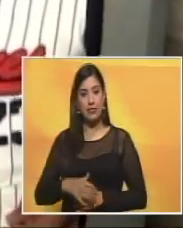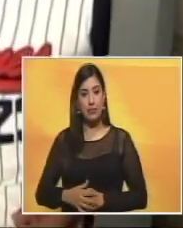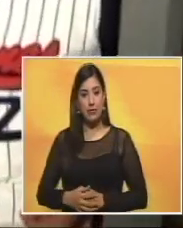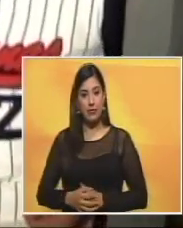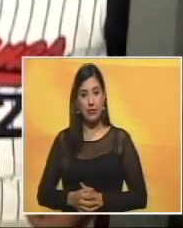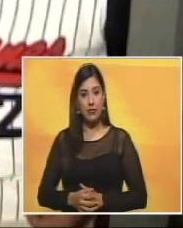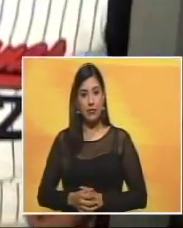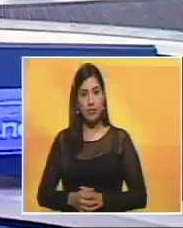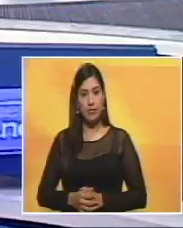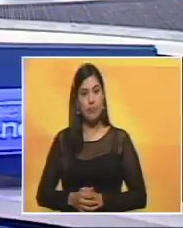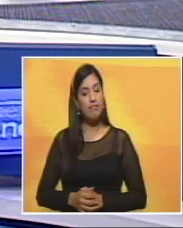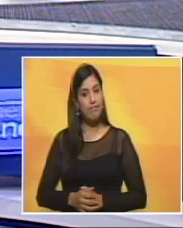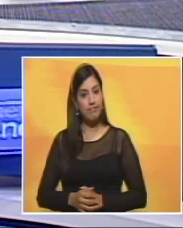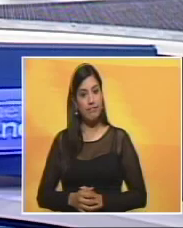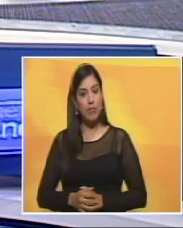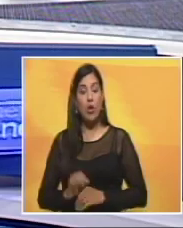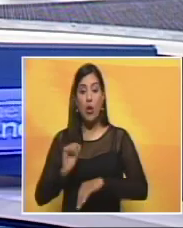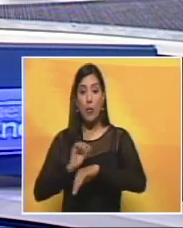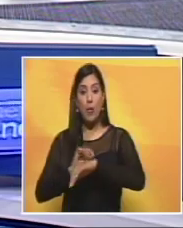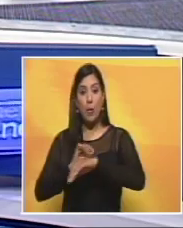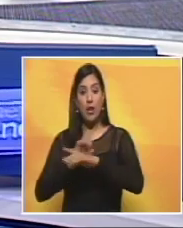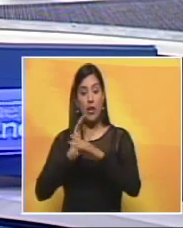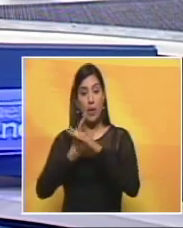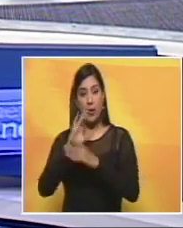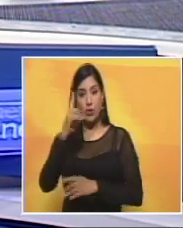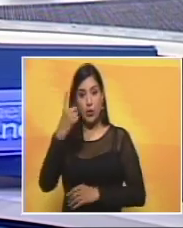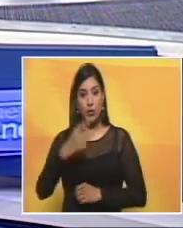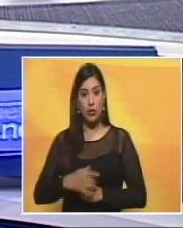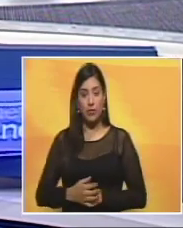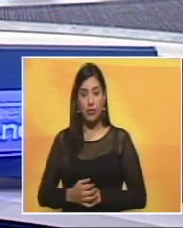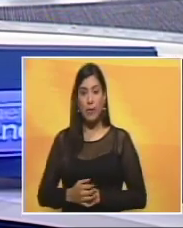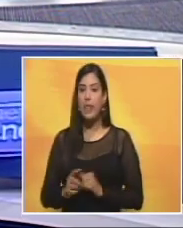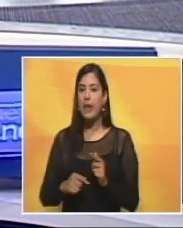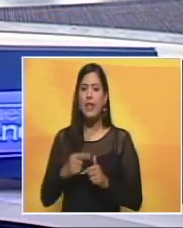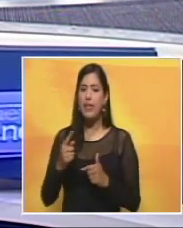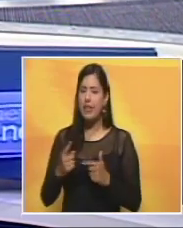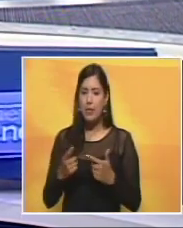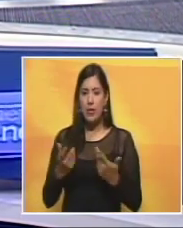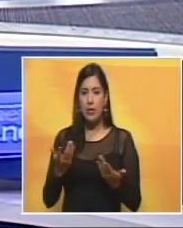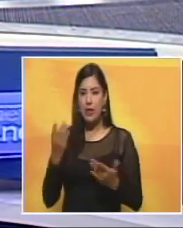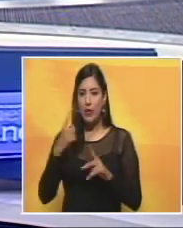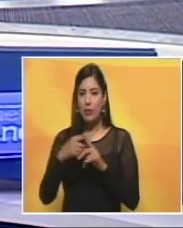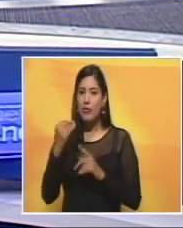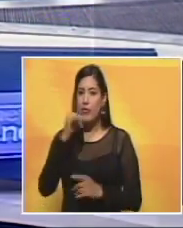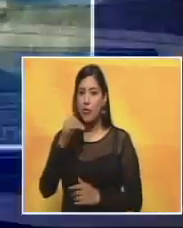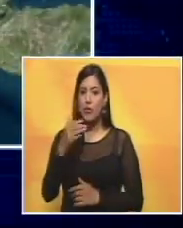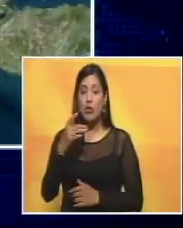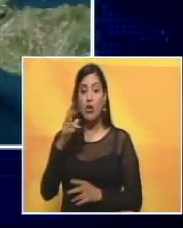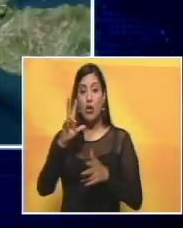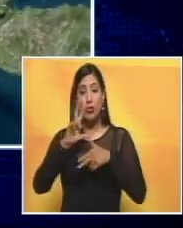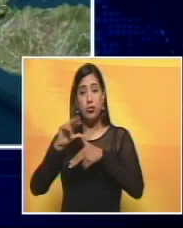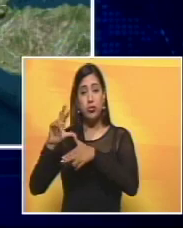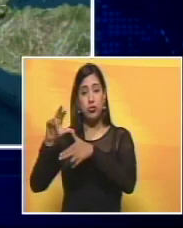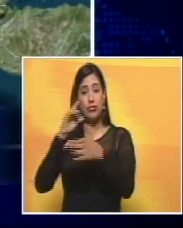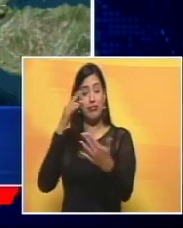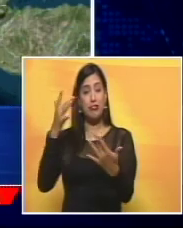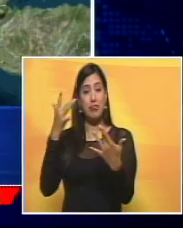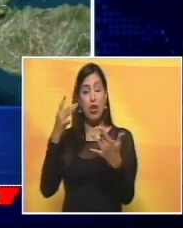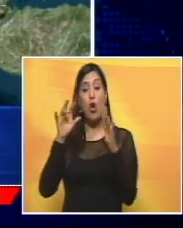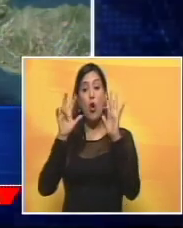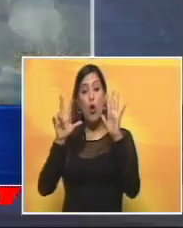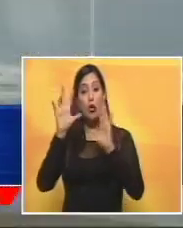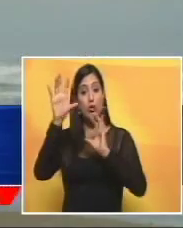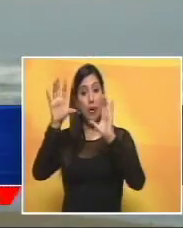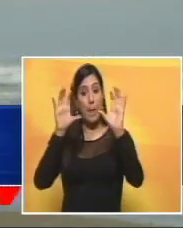aragüeña. Es momento de hacer nuestra primera pausa, Milagros. Así es, en breve. Tsunami a la vista.